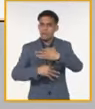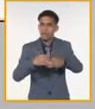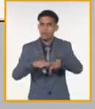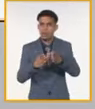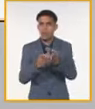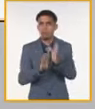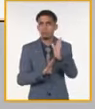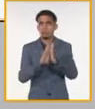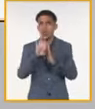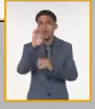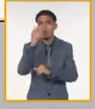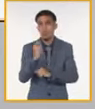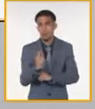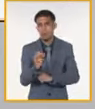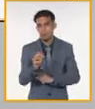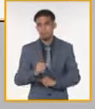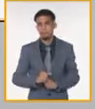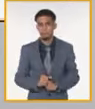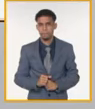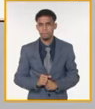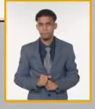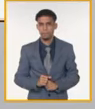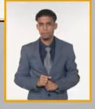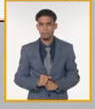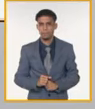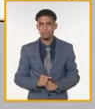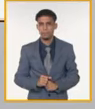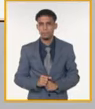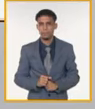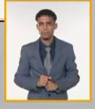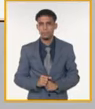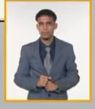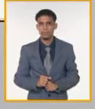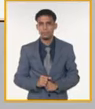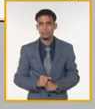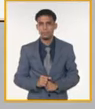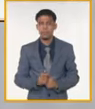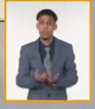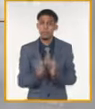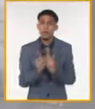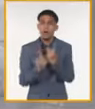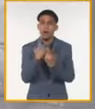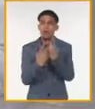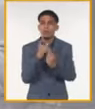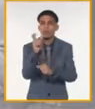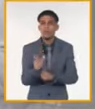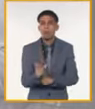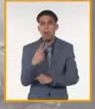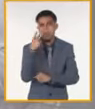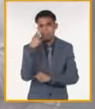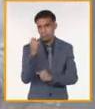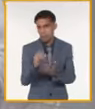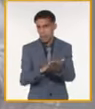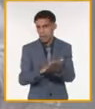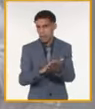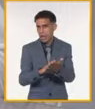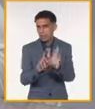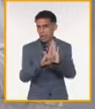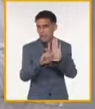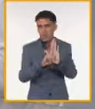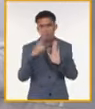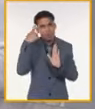la economía en Cuba ahora el desconocimiento la la un grupo de vacíos